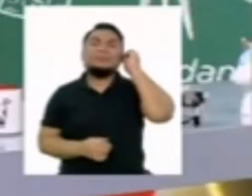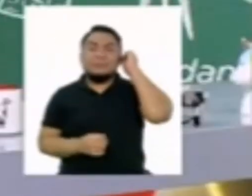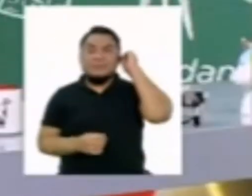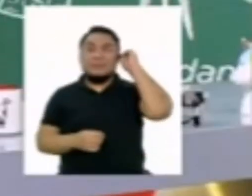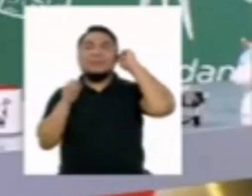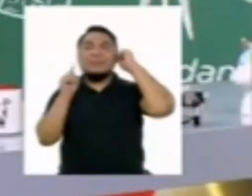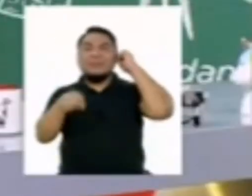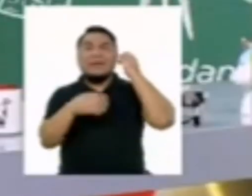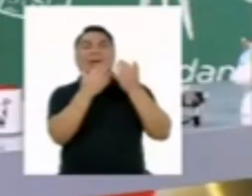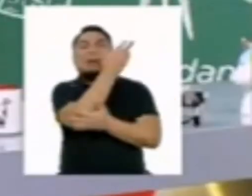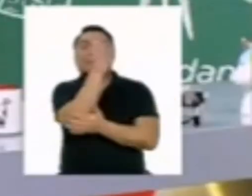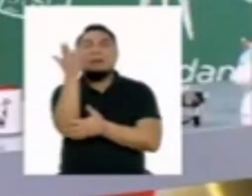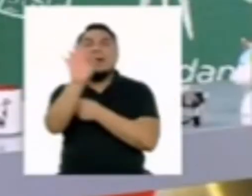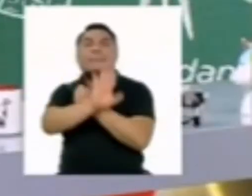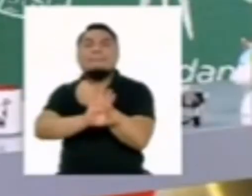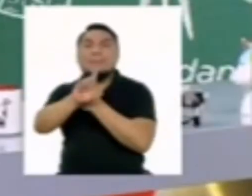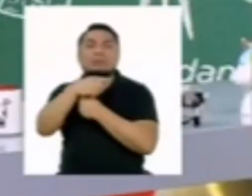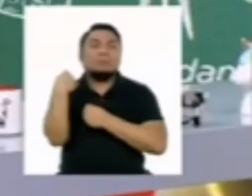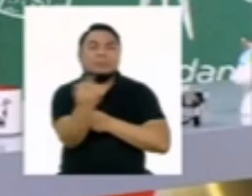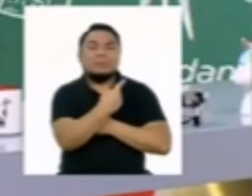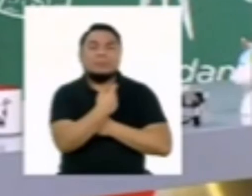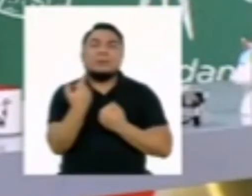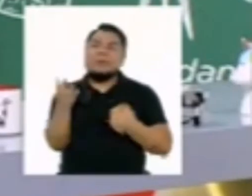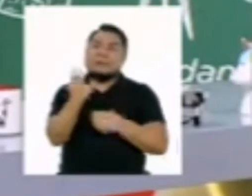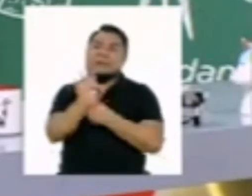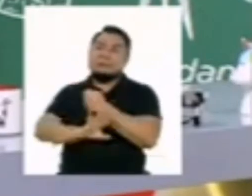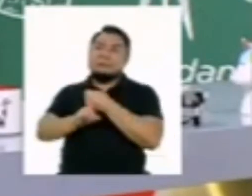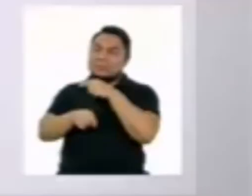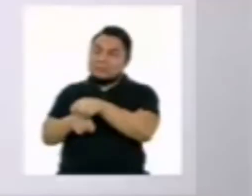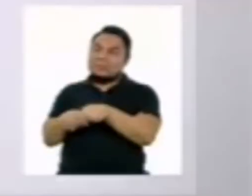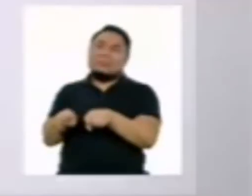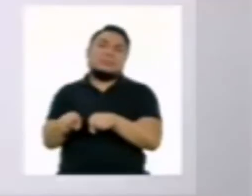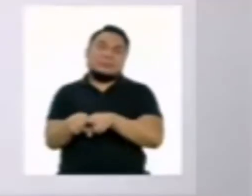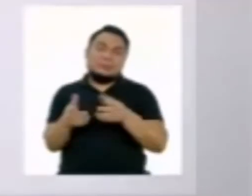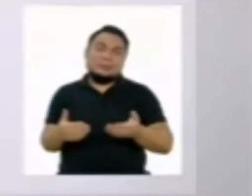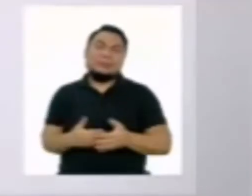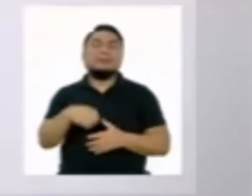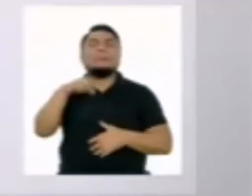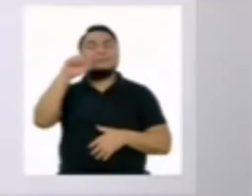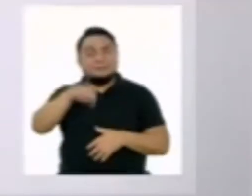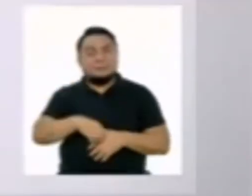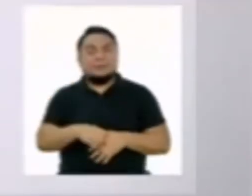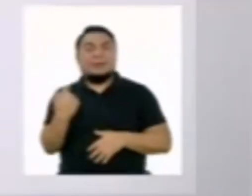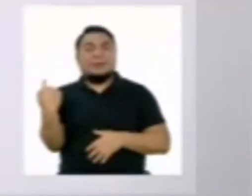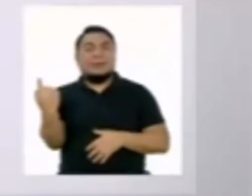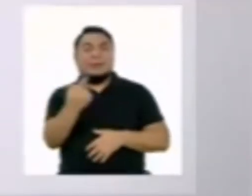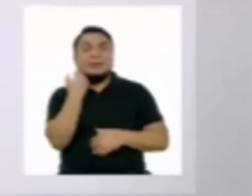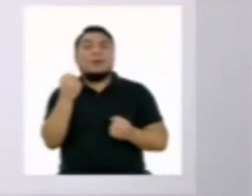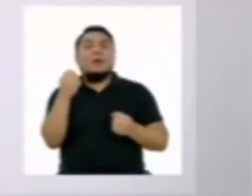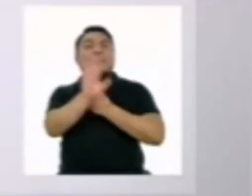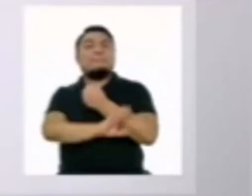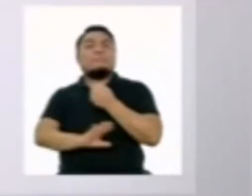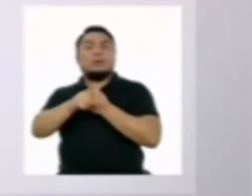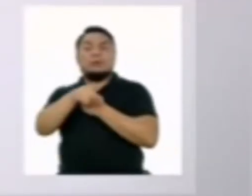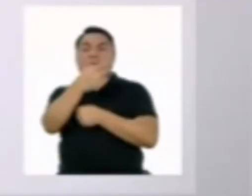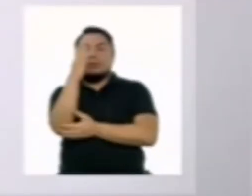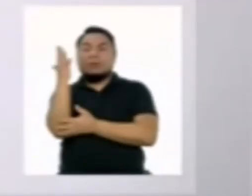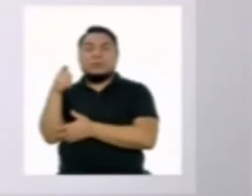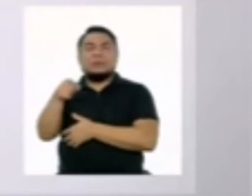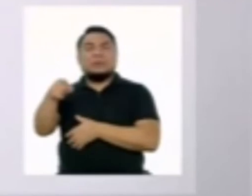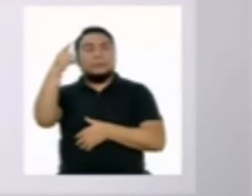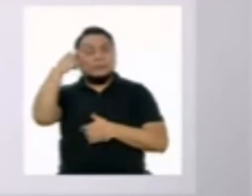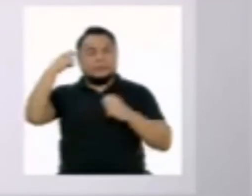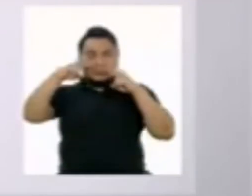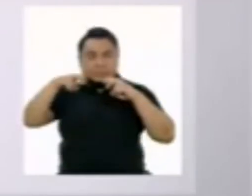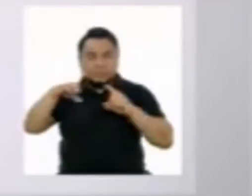nos protege entonces. Hay que protegerla a ella también. Tal cual, para saber cómo protegerla hay que ir más